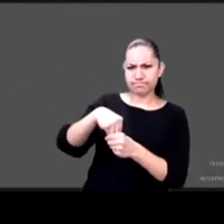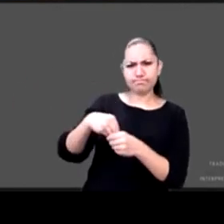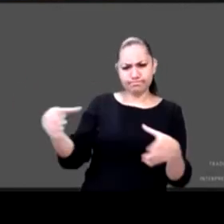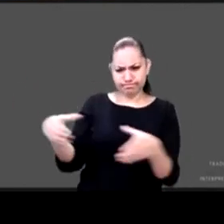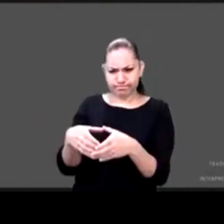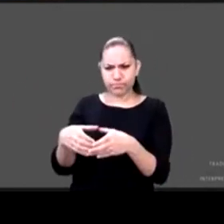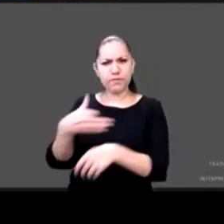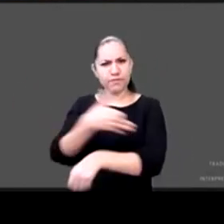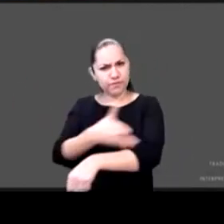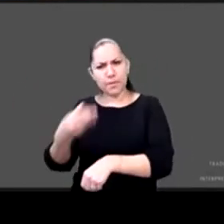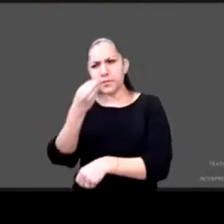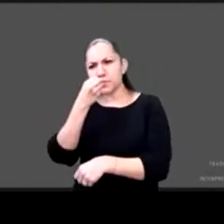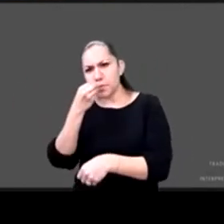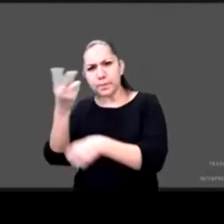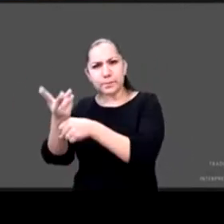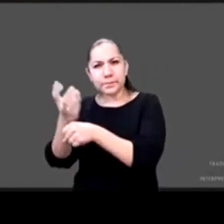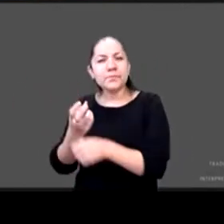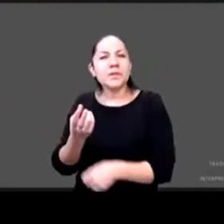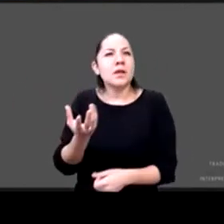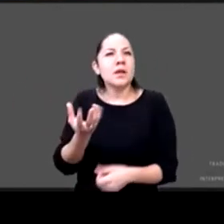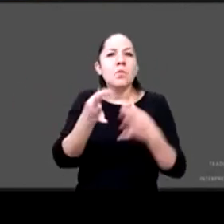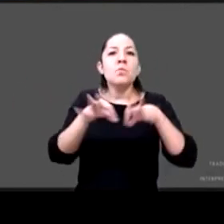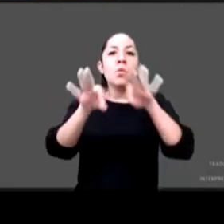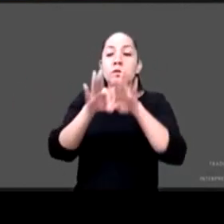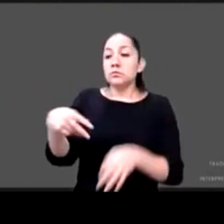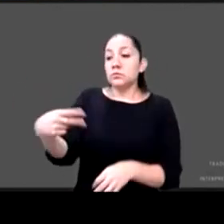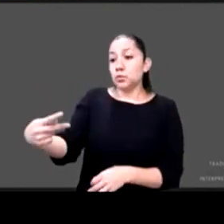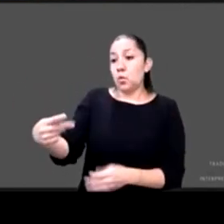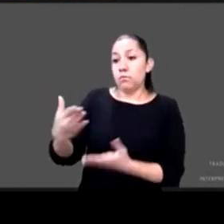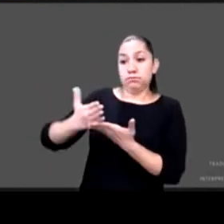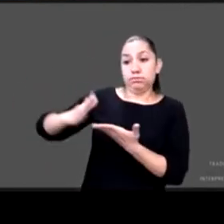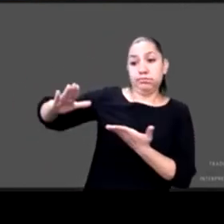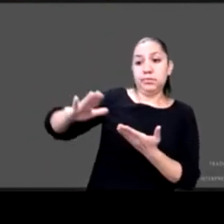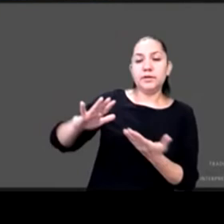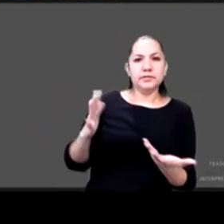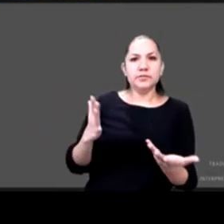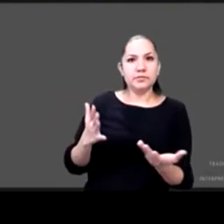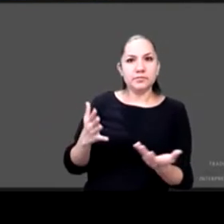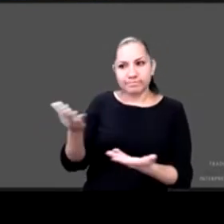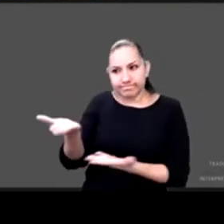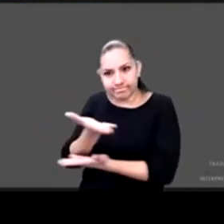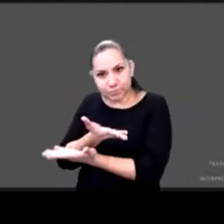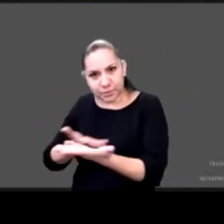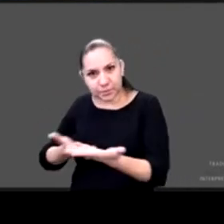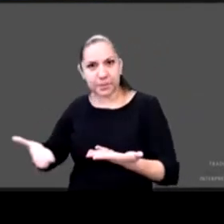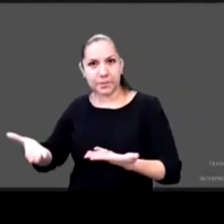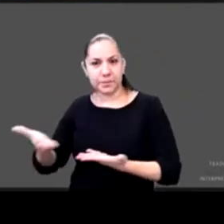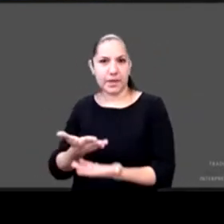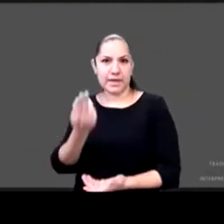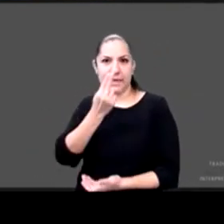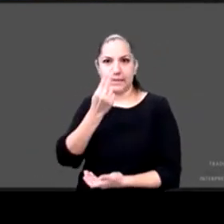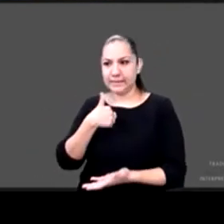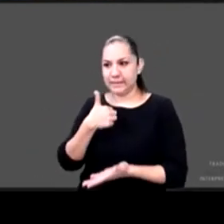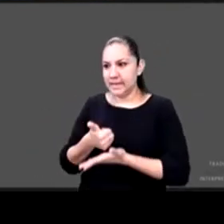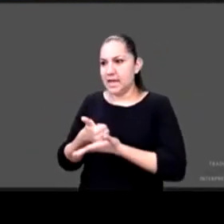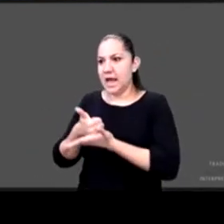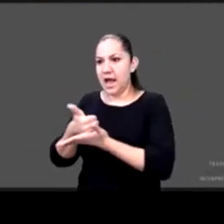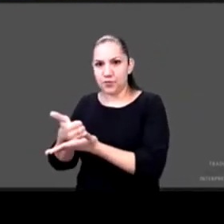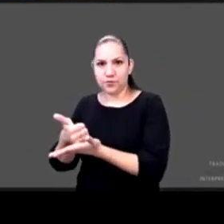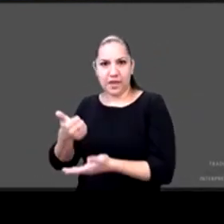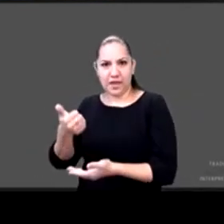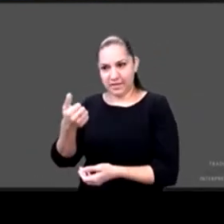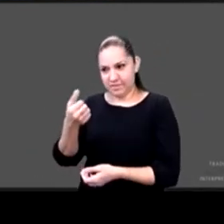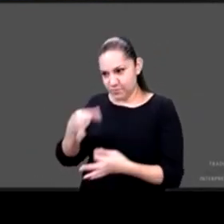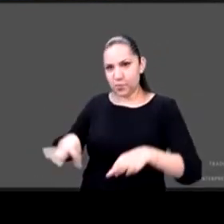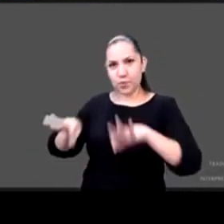escuchar y finalmente la ayuda que le podrías dar, no lo vamos a dar. Claro, muy